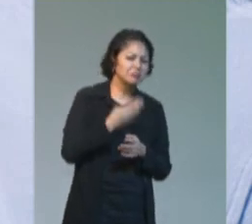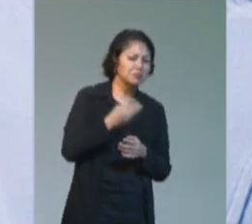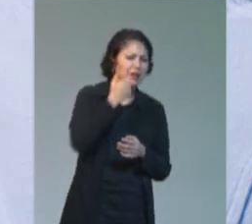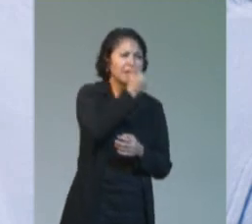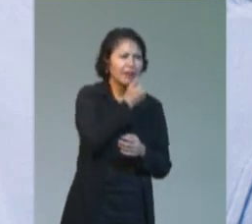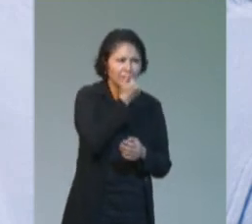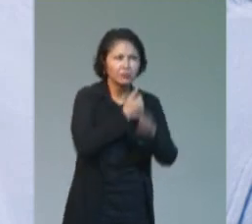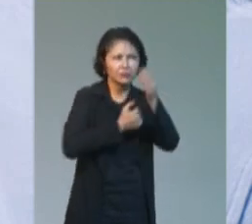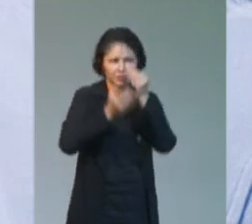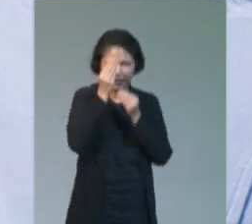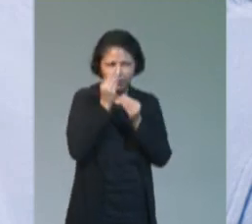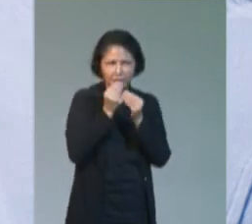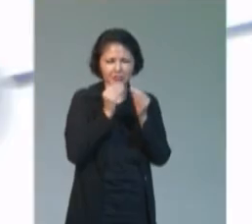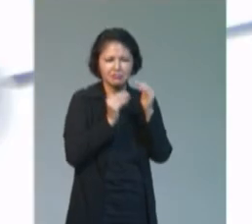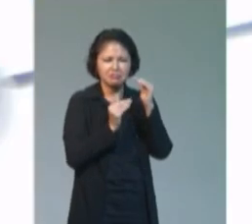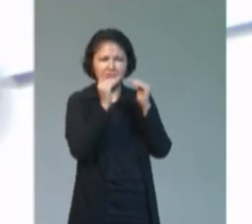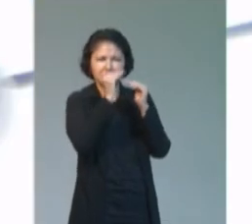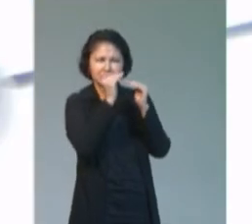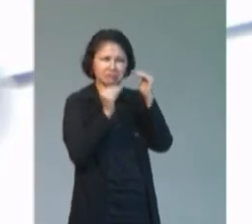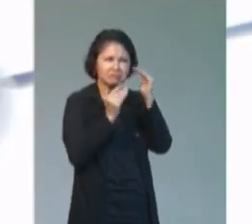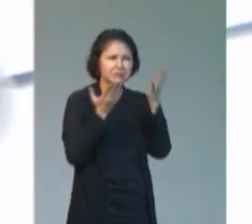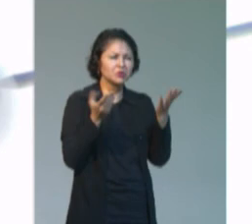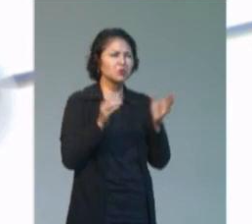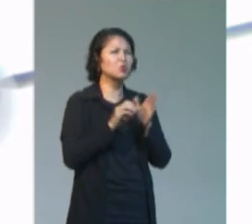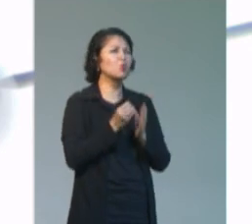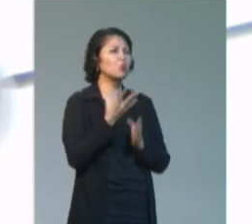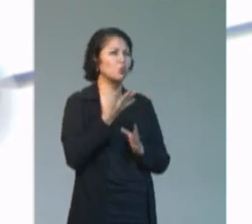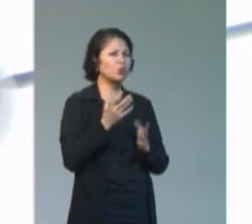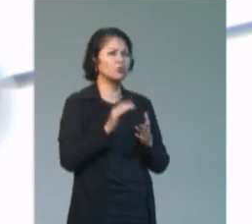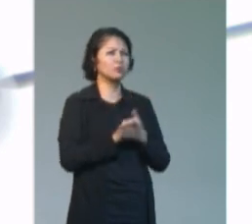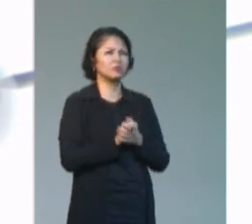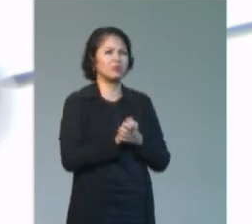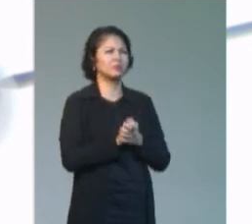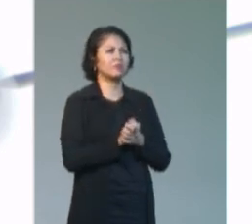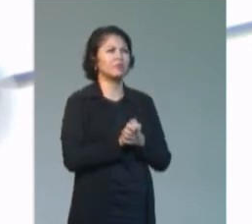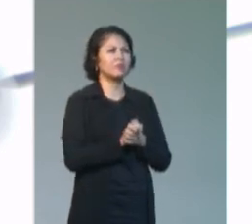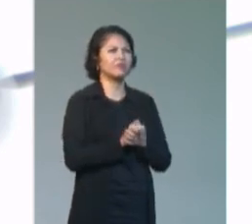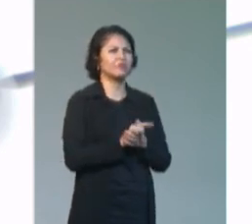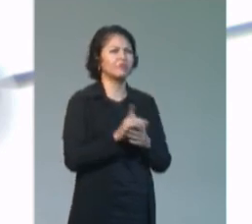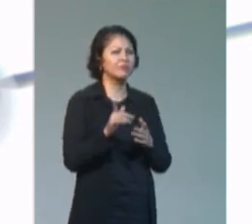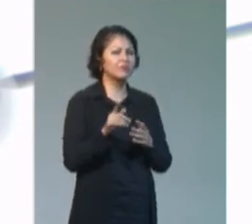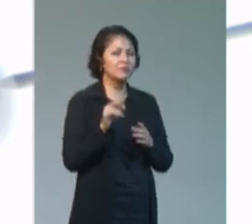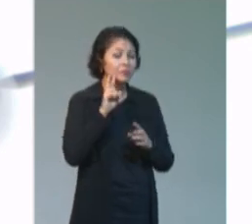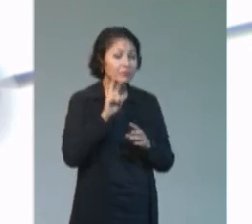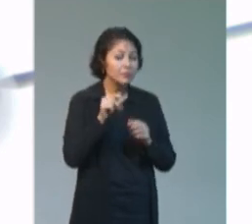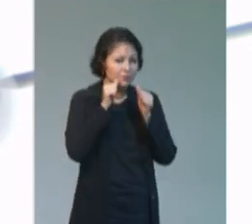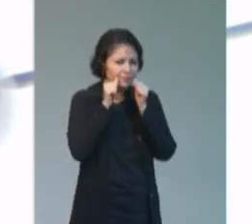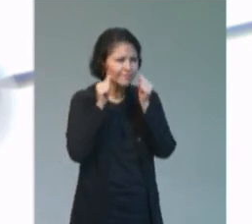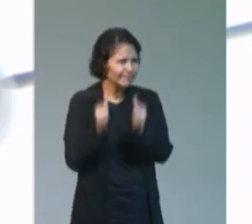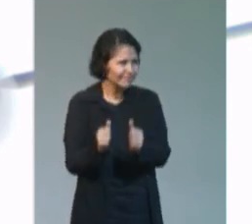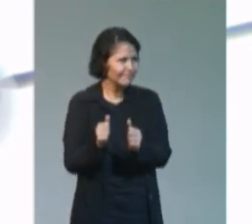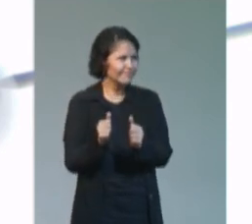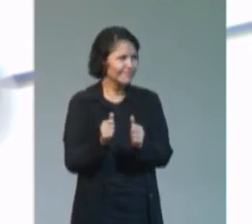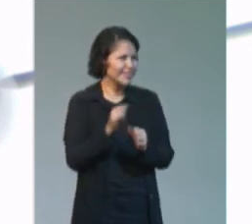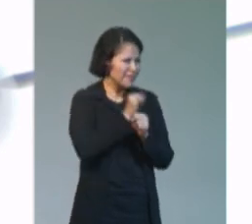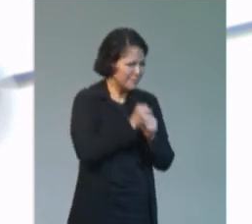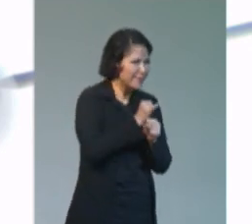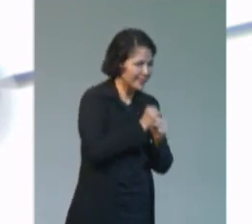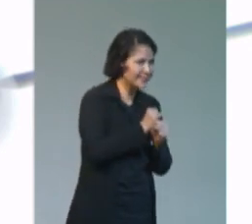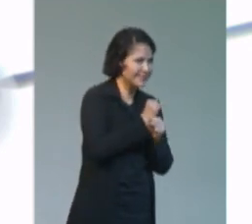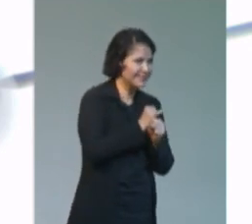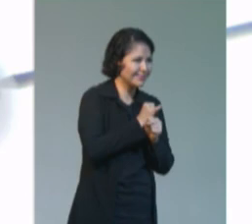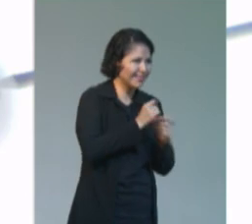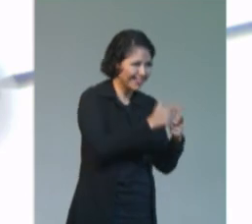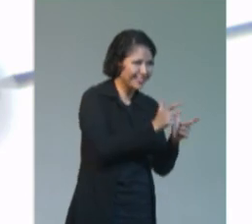podrían ser los estudios los análisis de buenas prácticas que se han llevado a cabo los meta-análisis de investigaciones como el que en mi grupo de